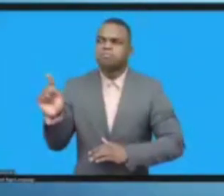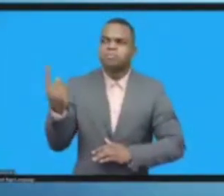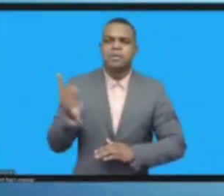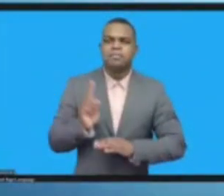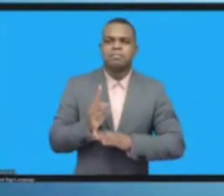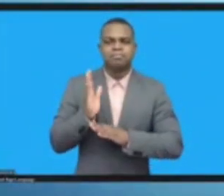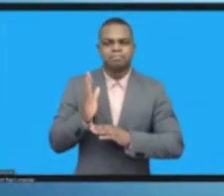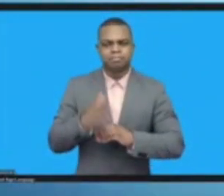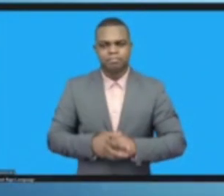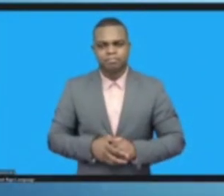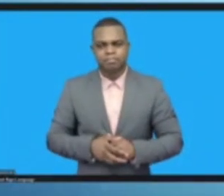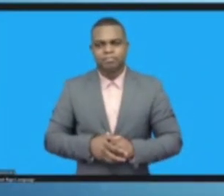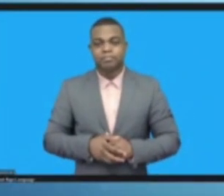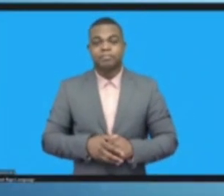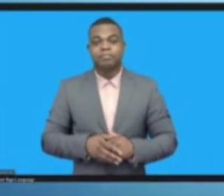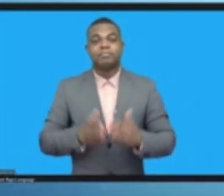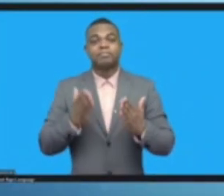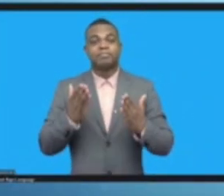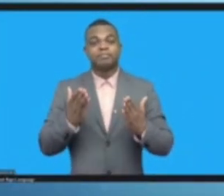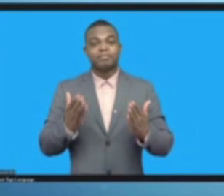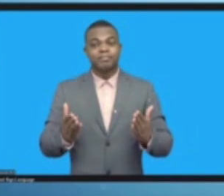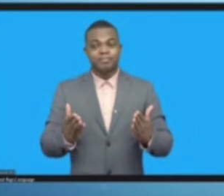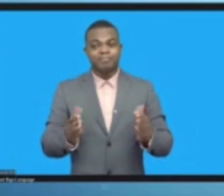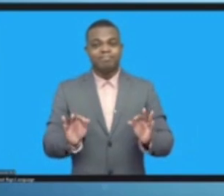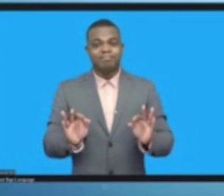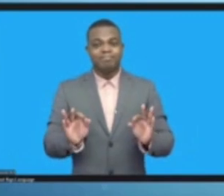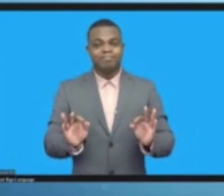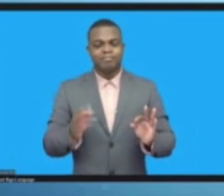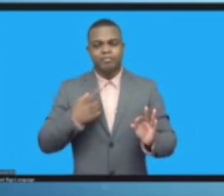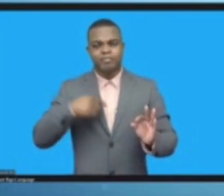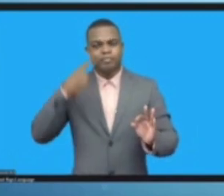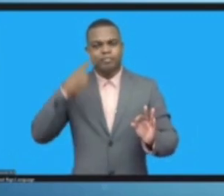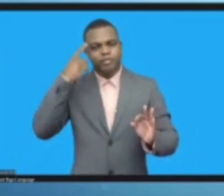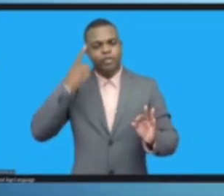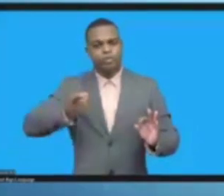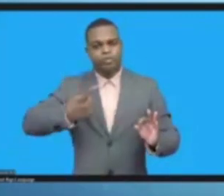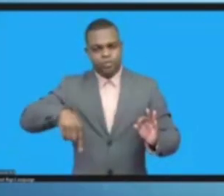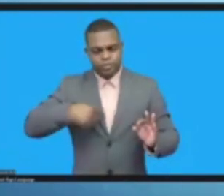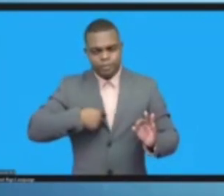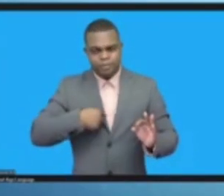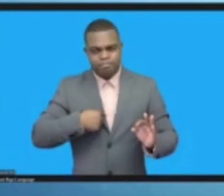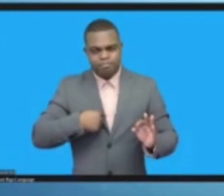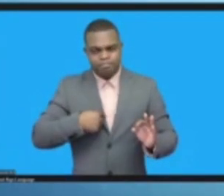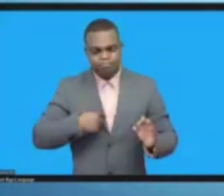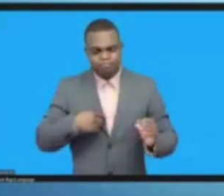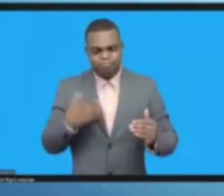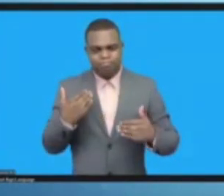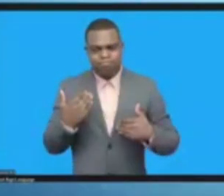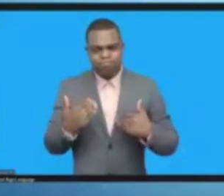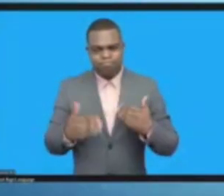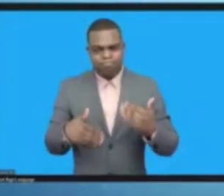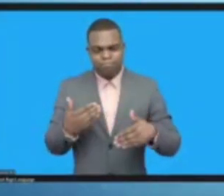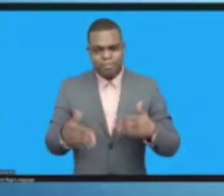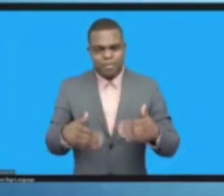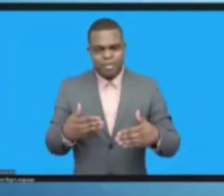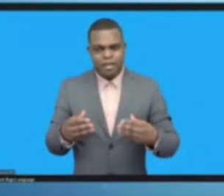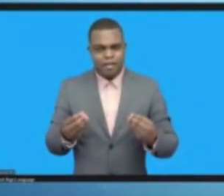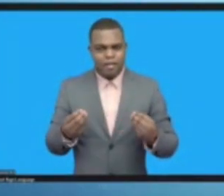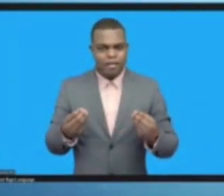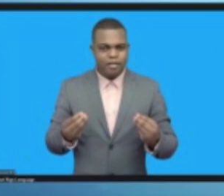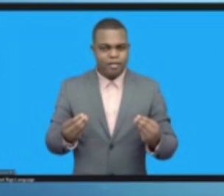para estar en el mismo nivel que nuestro anfitrión voy a dar por iniciada la sesión por favor